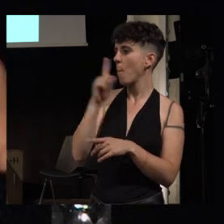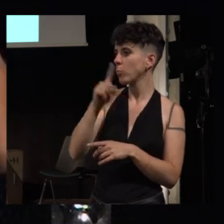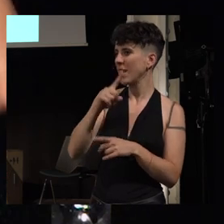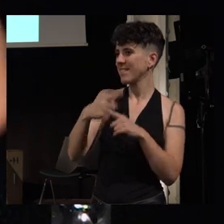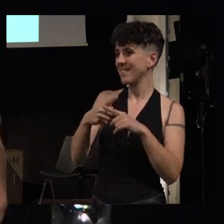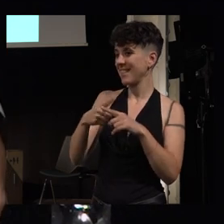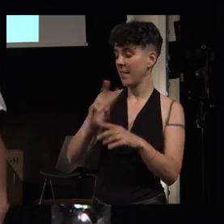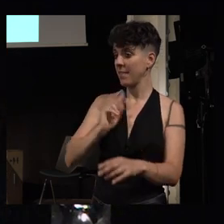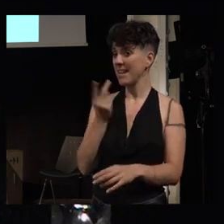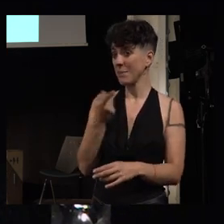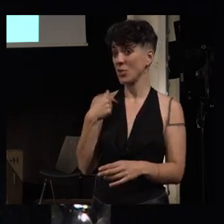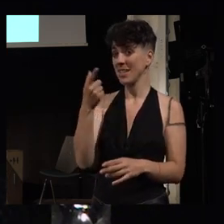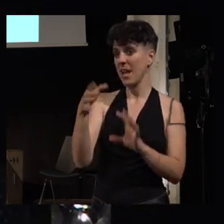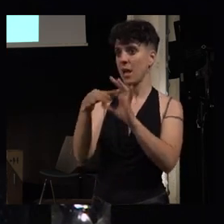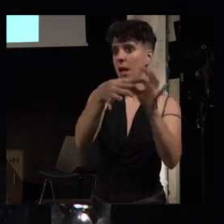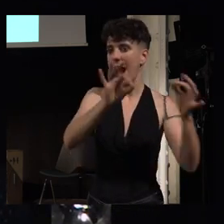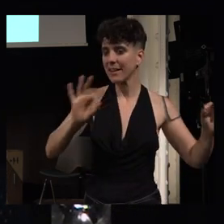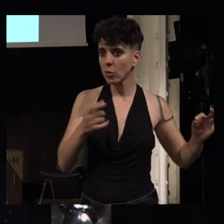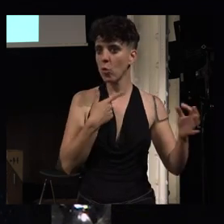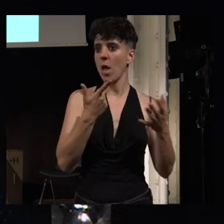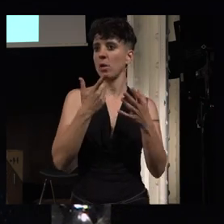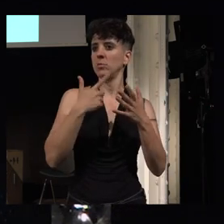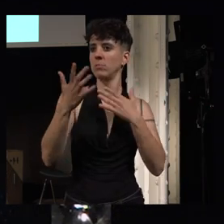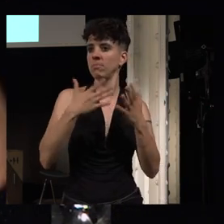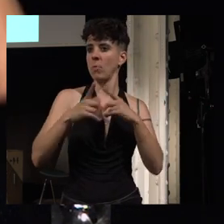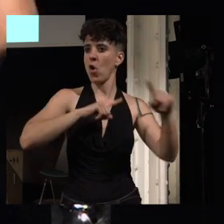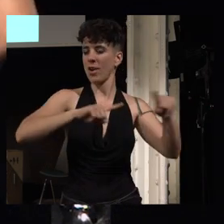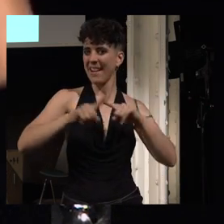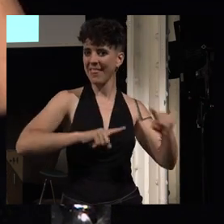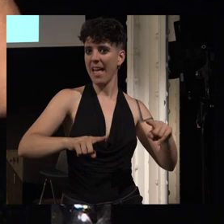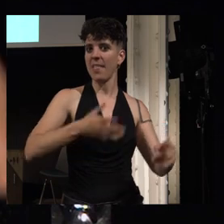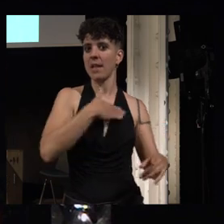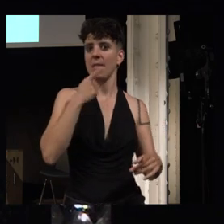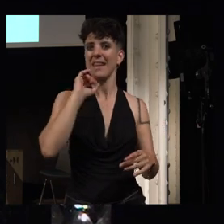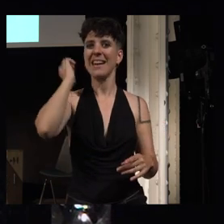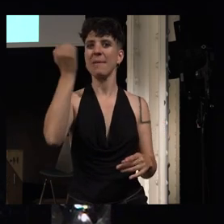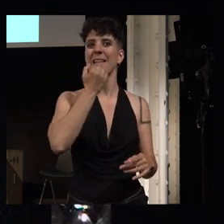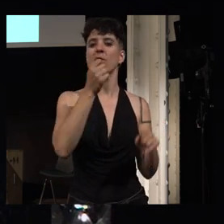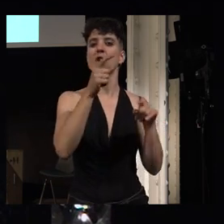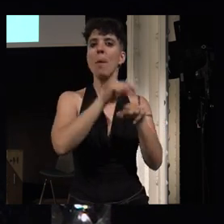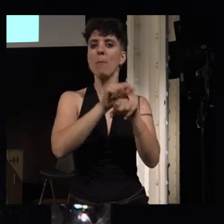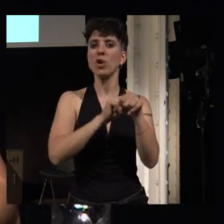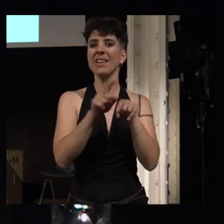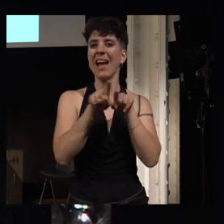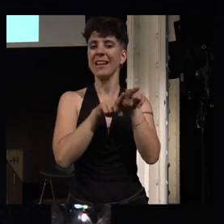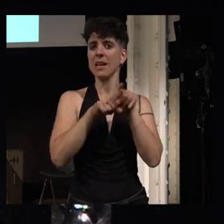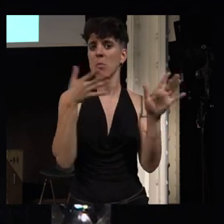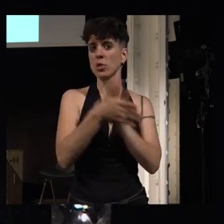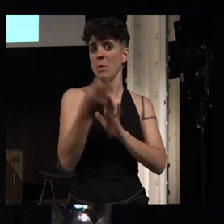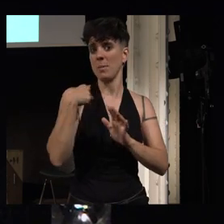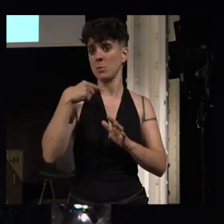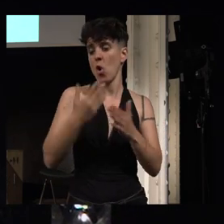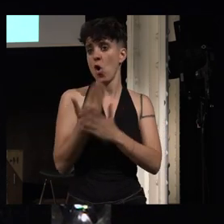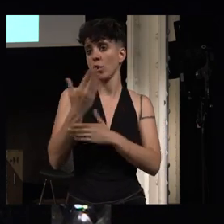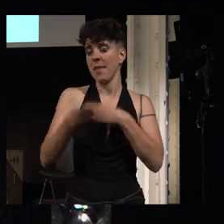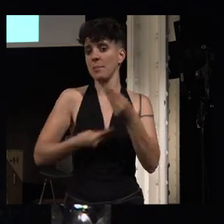que esa gente tiene que estar articulada, dialogue o no con esa concejalía, tiene que estar articulada, tiene que hacer una reivindicación política crítica. Y por eso hemos hecho esta jornada. Y